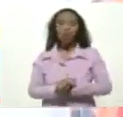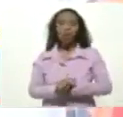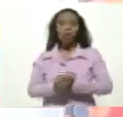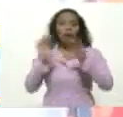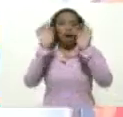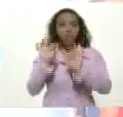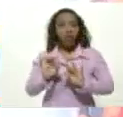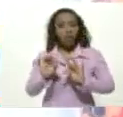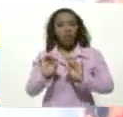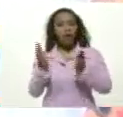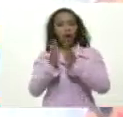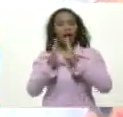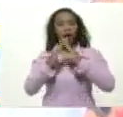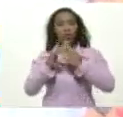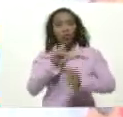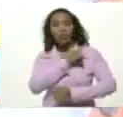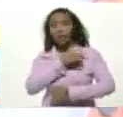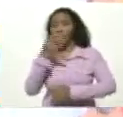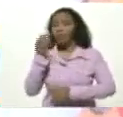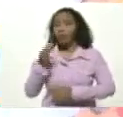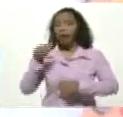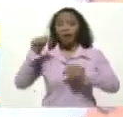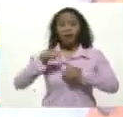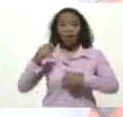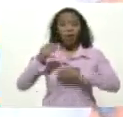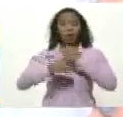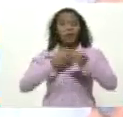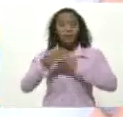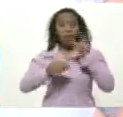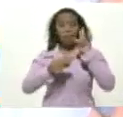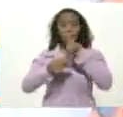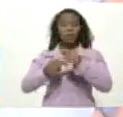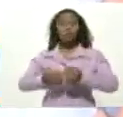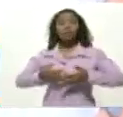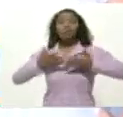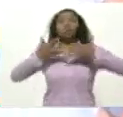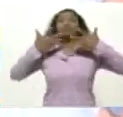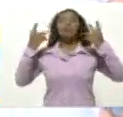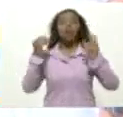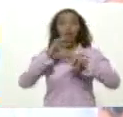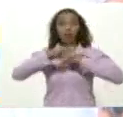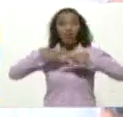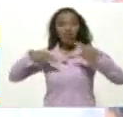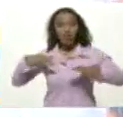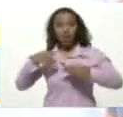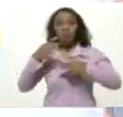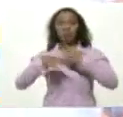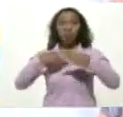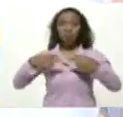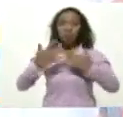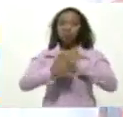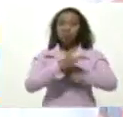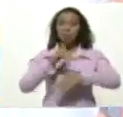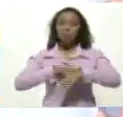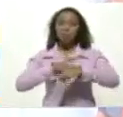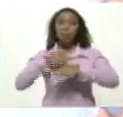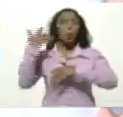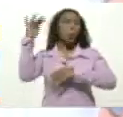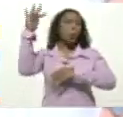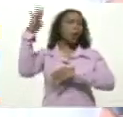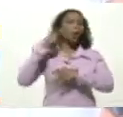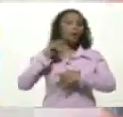módulos, la aldea universitaria. De verdad, presidente, aquí lo que se huele es revolución. Revolución para rato. Así que con el entusiasmo de